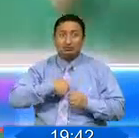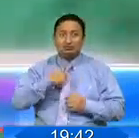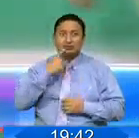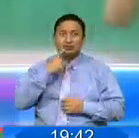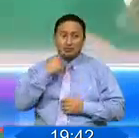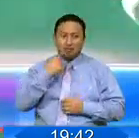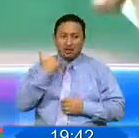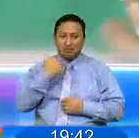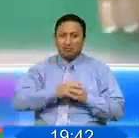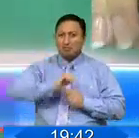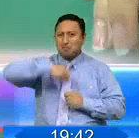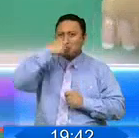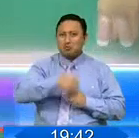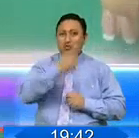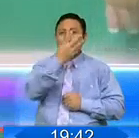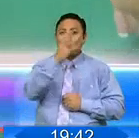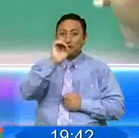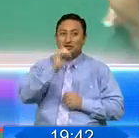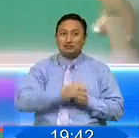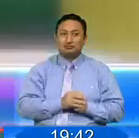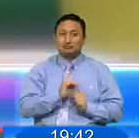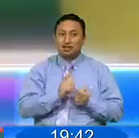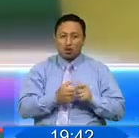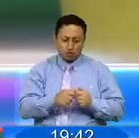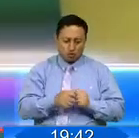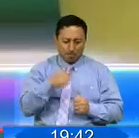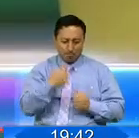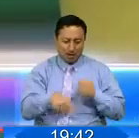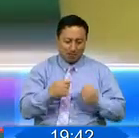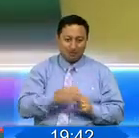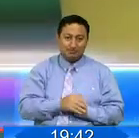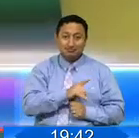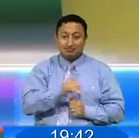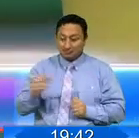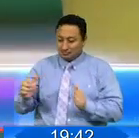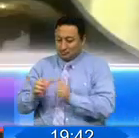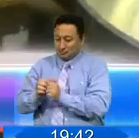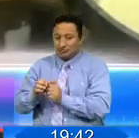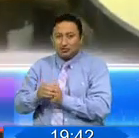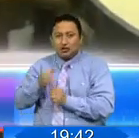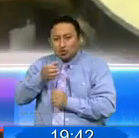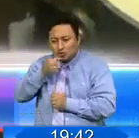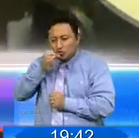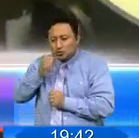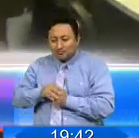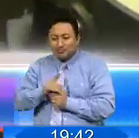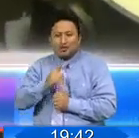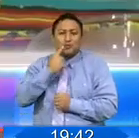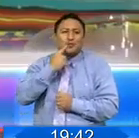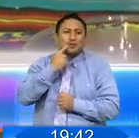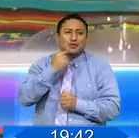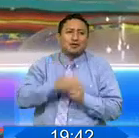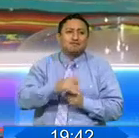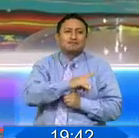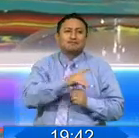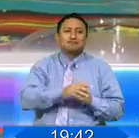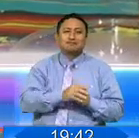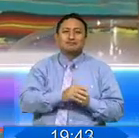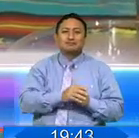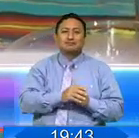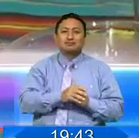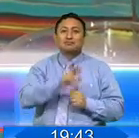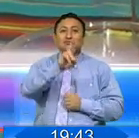jugar 40. Junto a este azar de naipes tenemos el canelazo y sus postres, como aquel que lleva el apellido de este